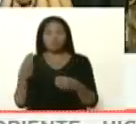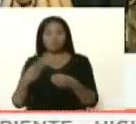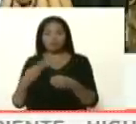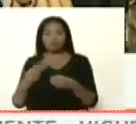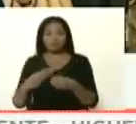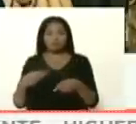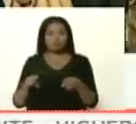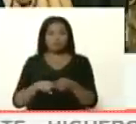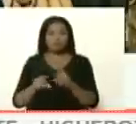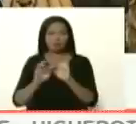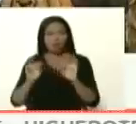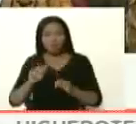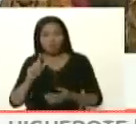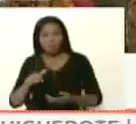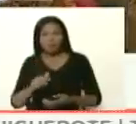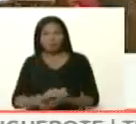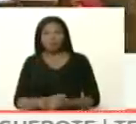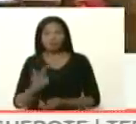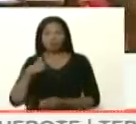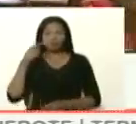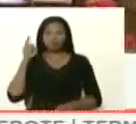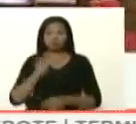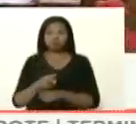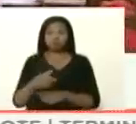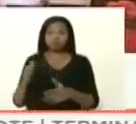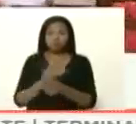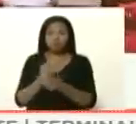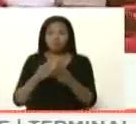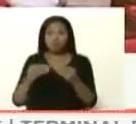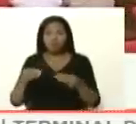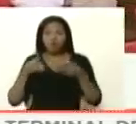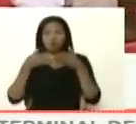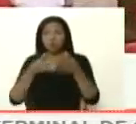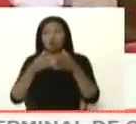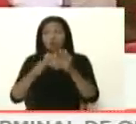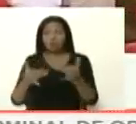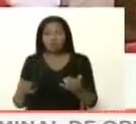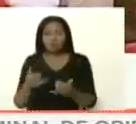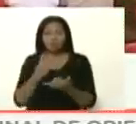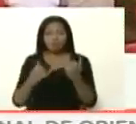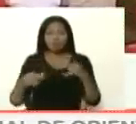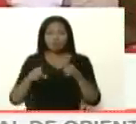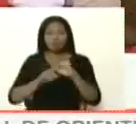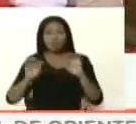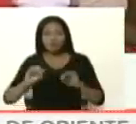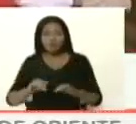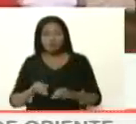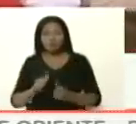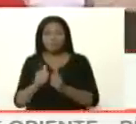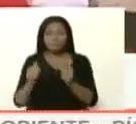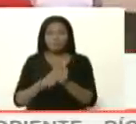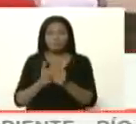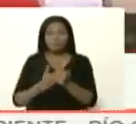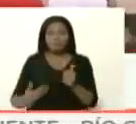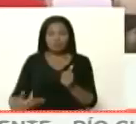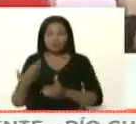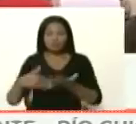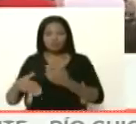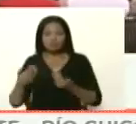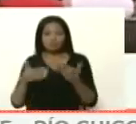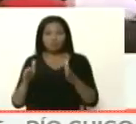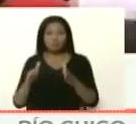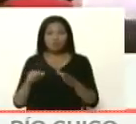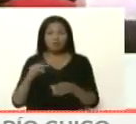Pequivén. He dado la orden, tomar todos esos barcos y terminarlos. Vicepresidente de Servicios